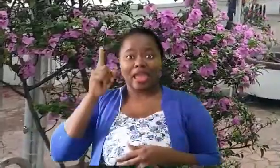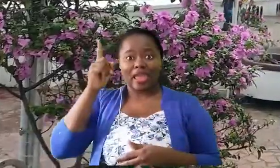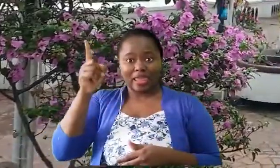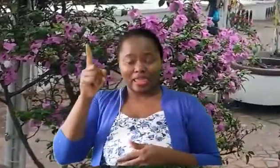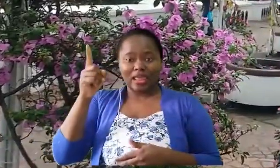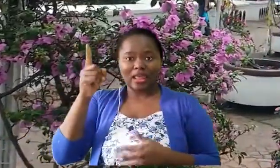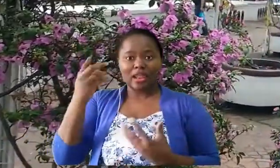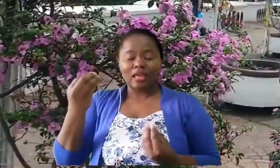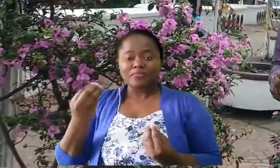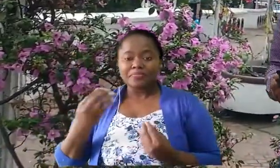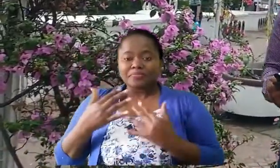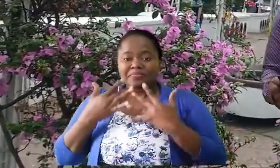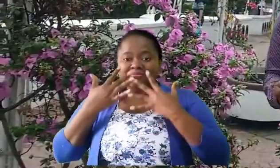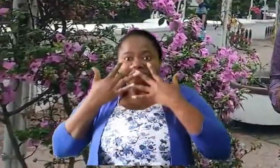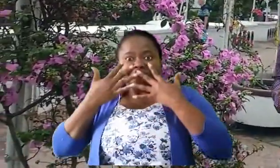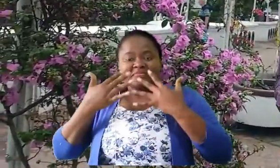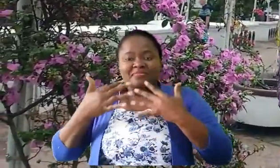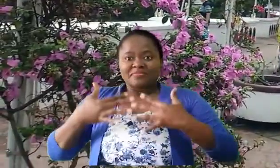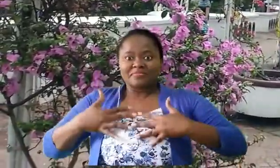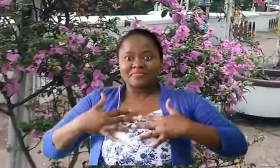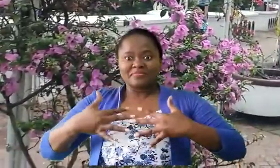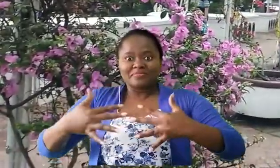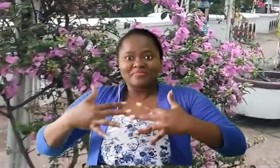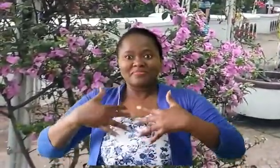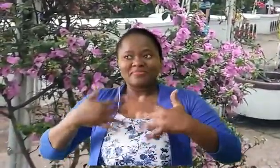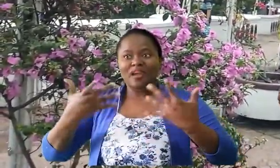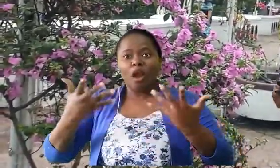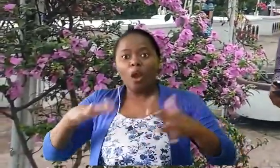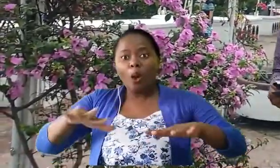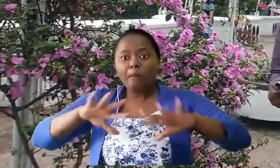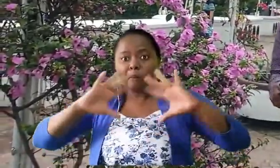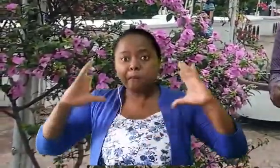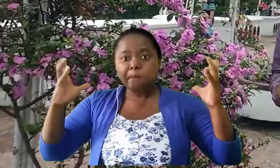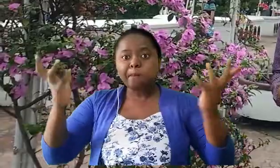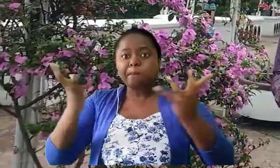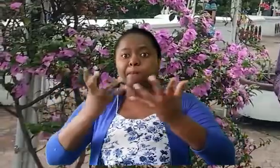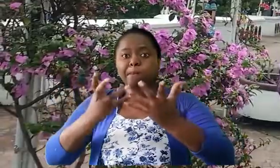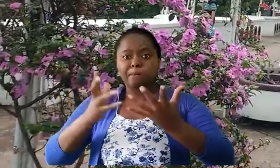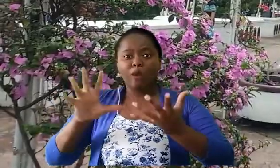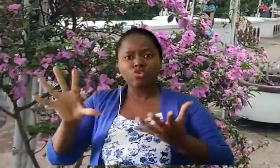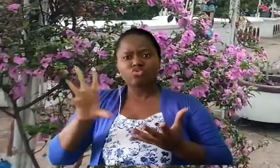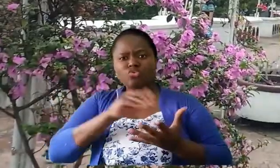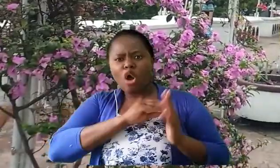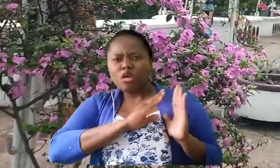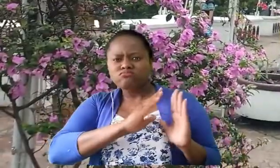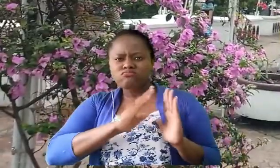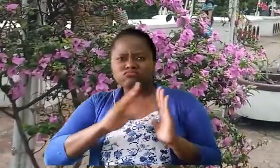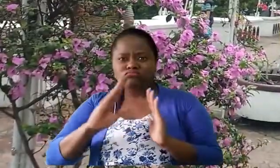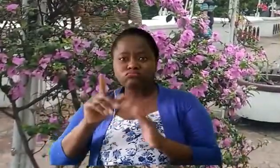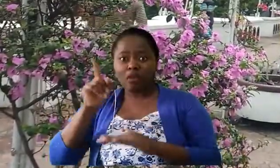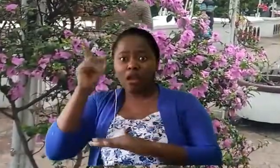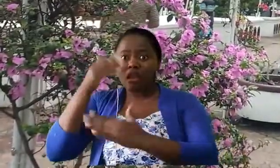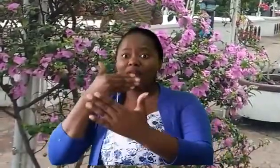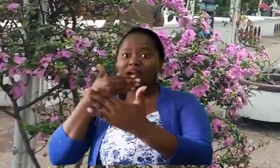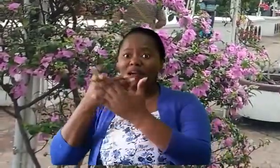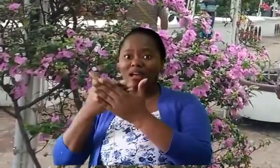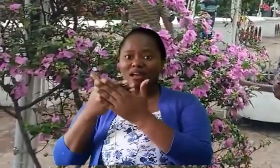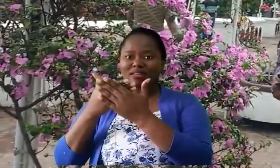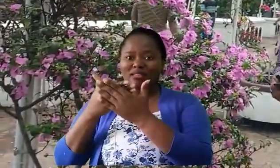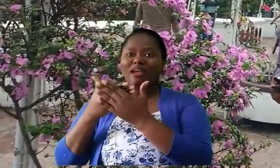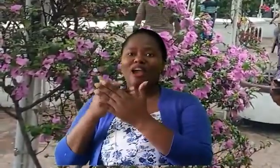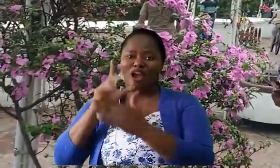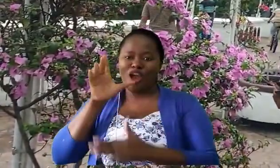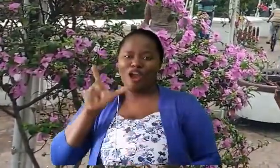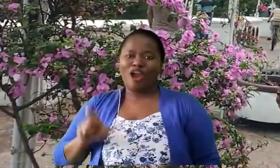él es el que sostiene todas las cosas, mejor dicho, según el pensamiento tomista. Y por el lado del argumento